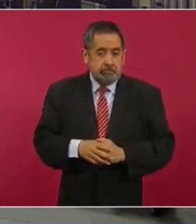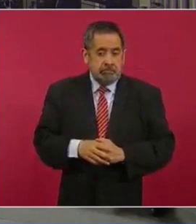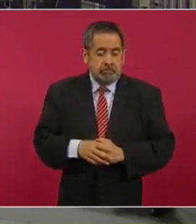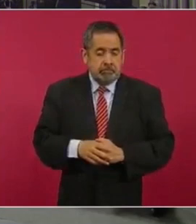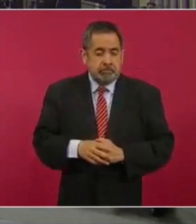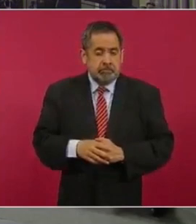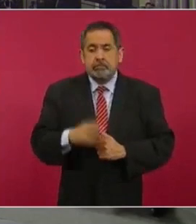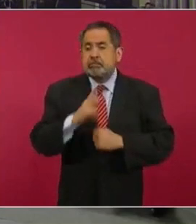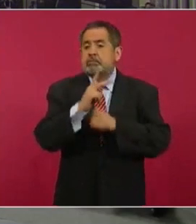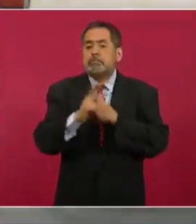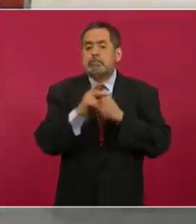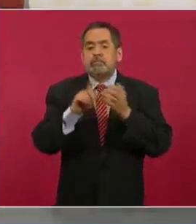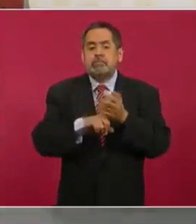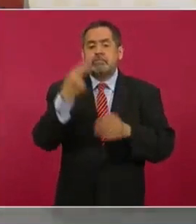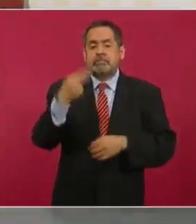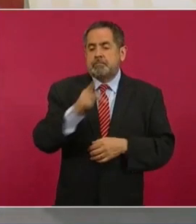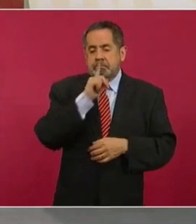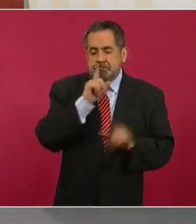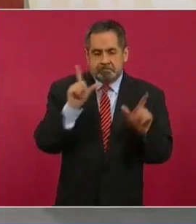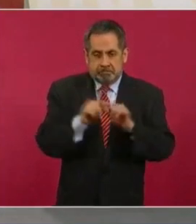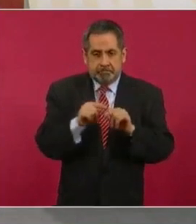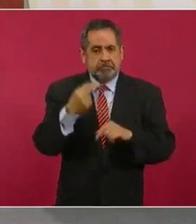Uno de estos países, que no voy a decir cuál,